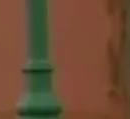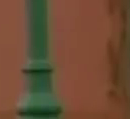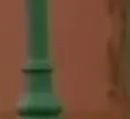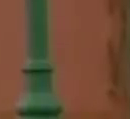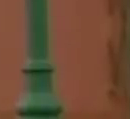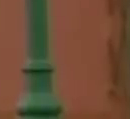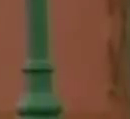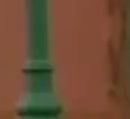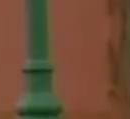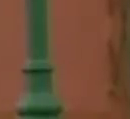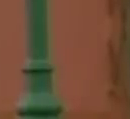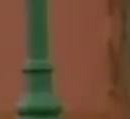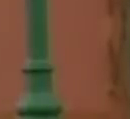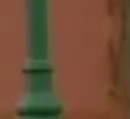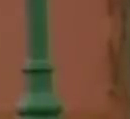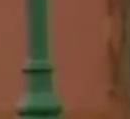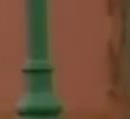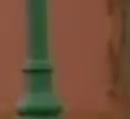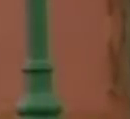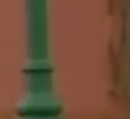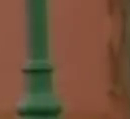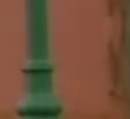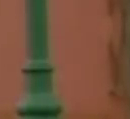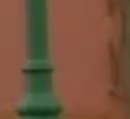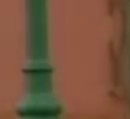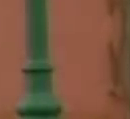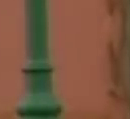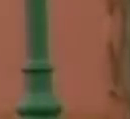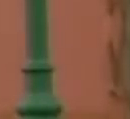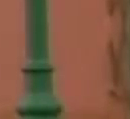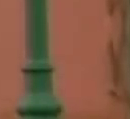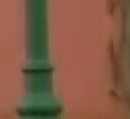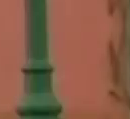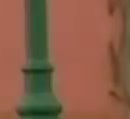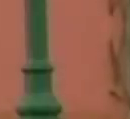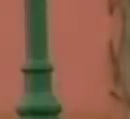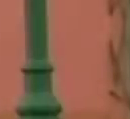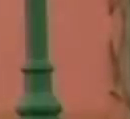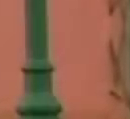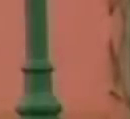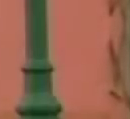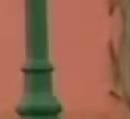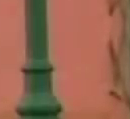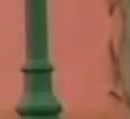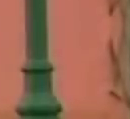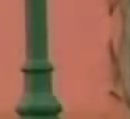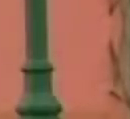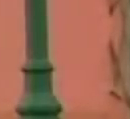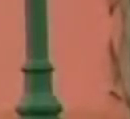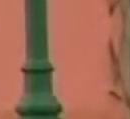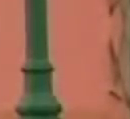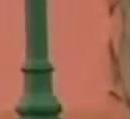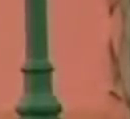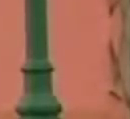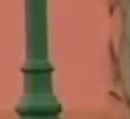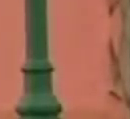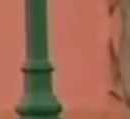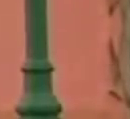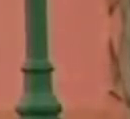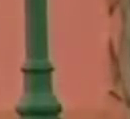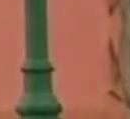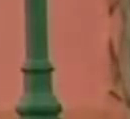de trabajo jornadas que darían por resultado propóngase promulgación de la segunda constitución de la república